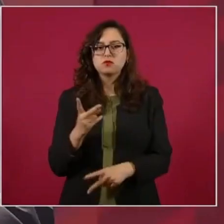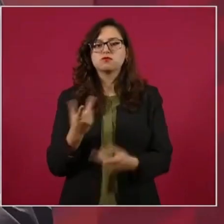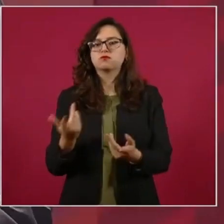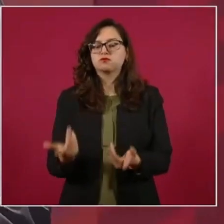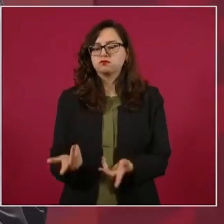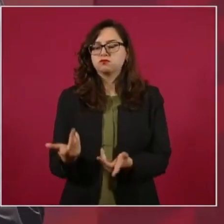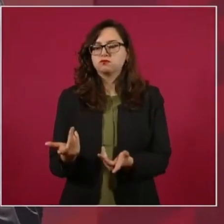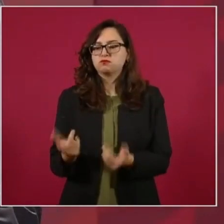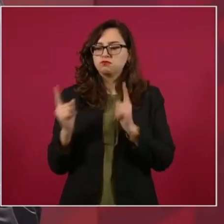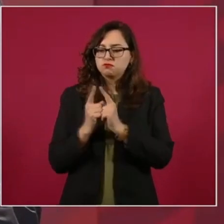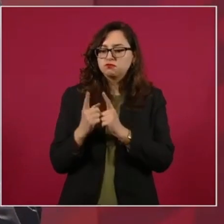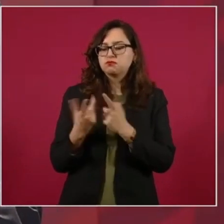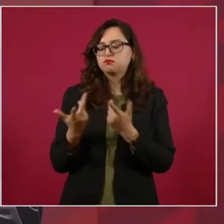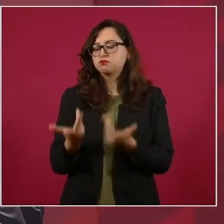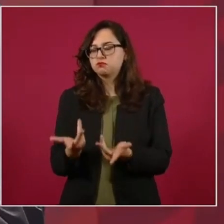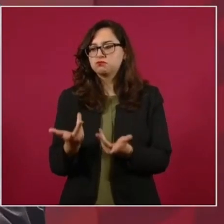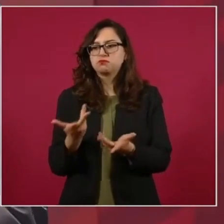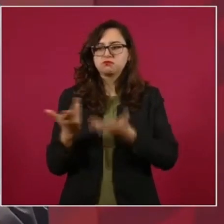le envié un documento